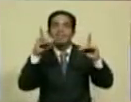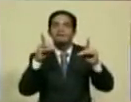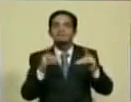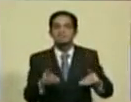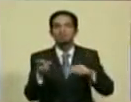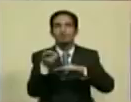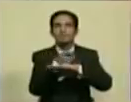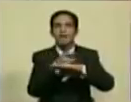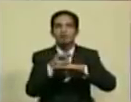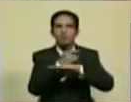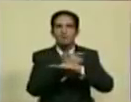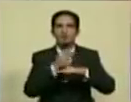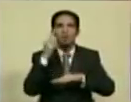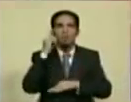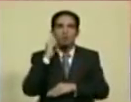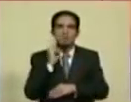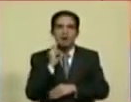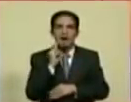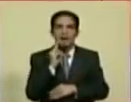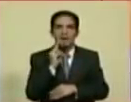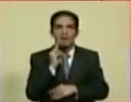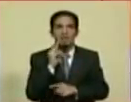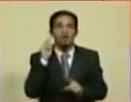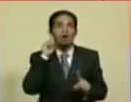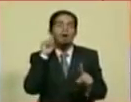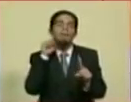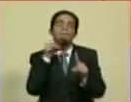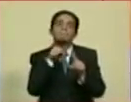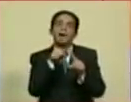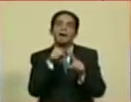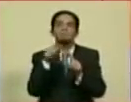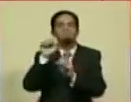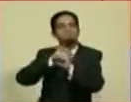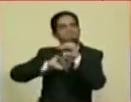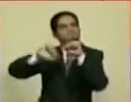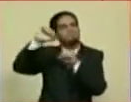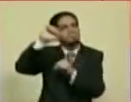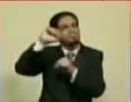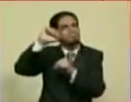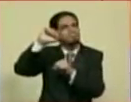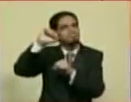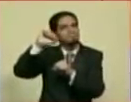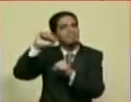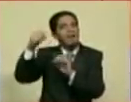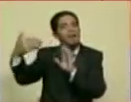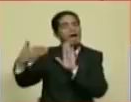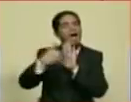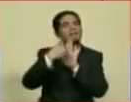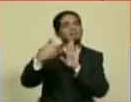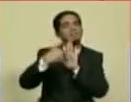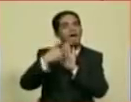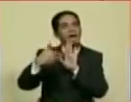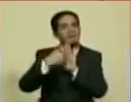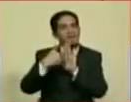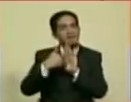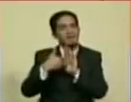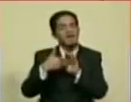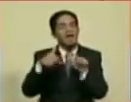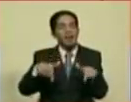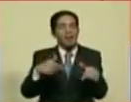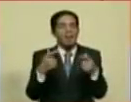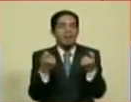gobierno bolivariano para contrarrestar el ataque a nuestra moneda,